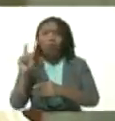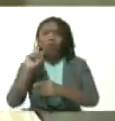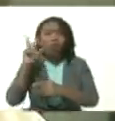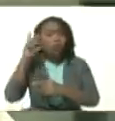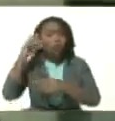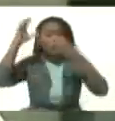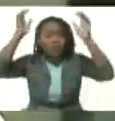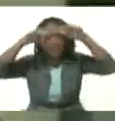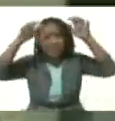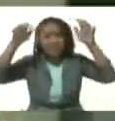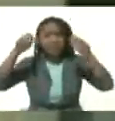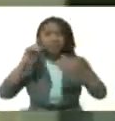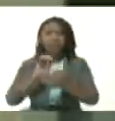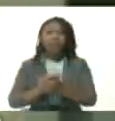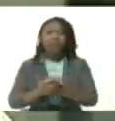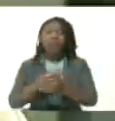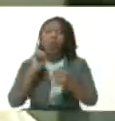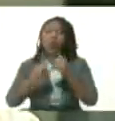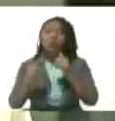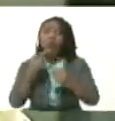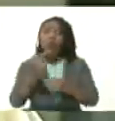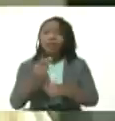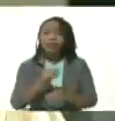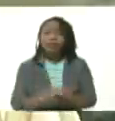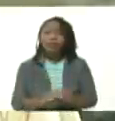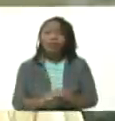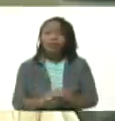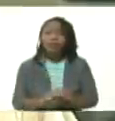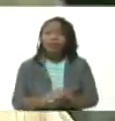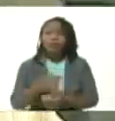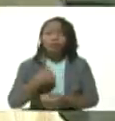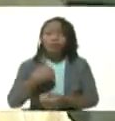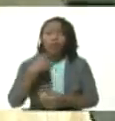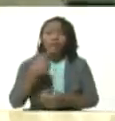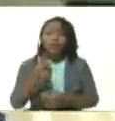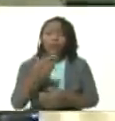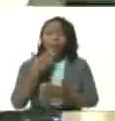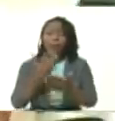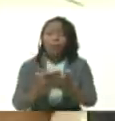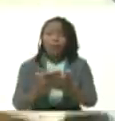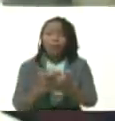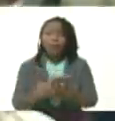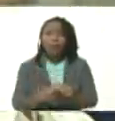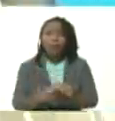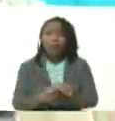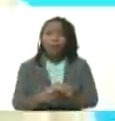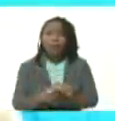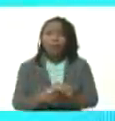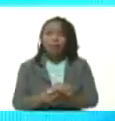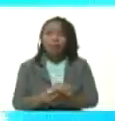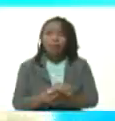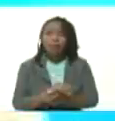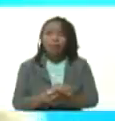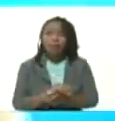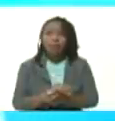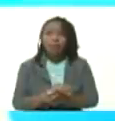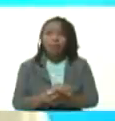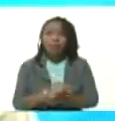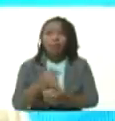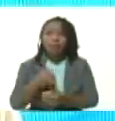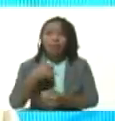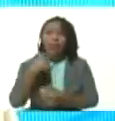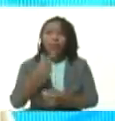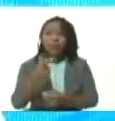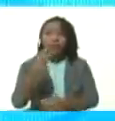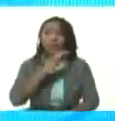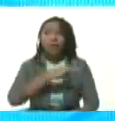la lluvia. Sí. Lo último que dijiste. Le decía, no sé si me permite... Adelante, sí. Ajá. No sé, le decía, señor